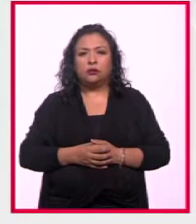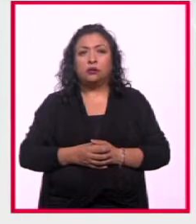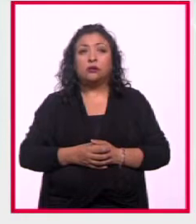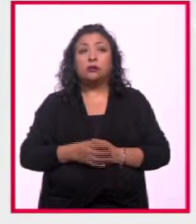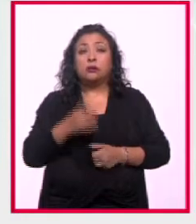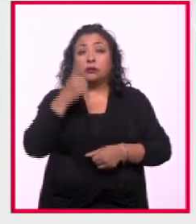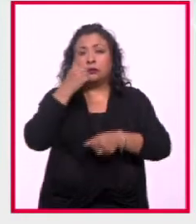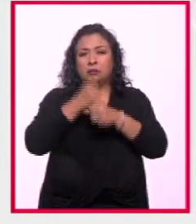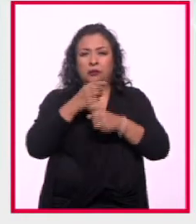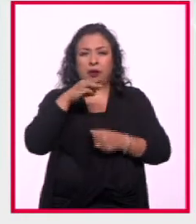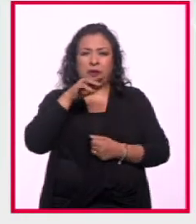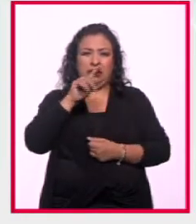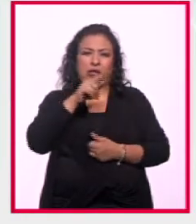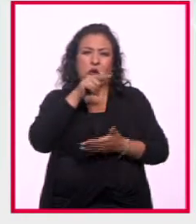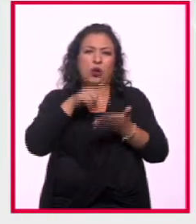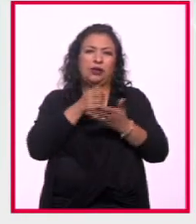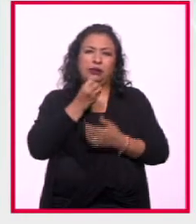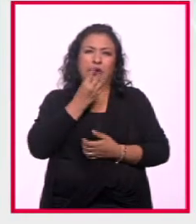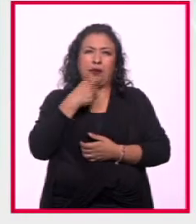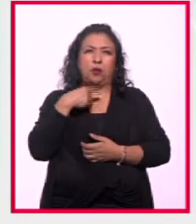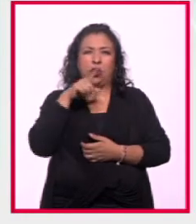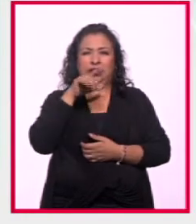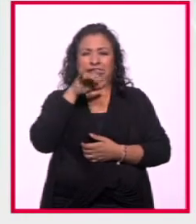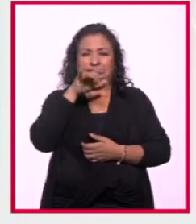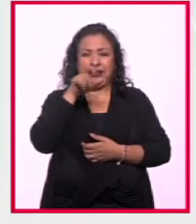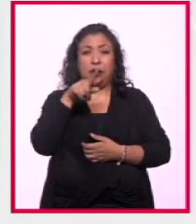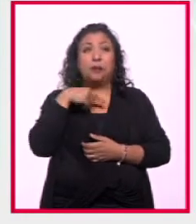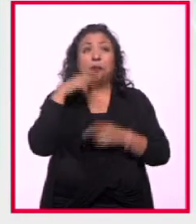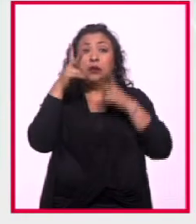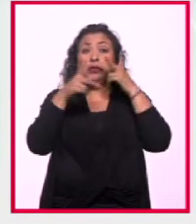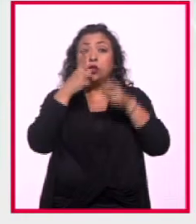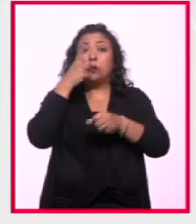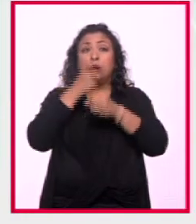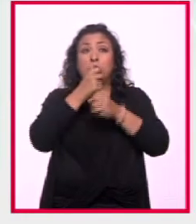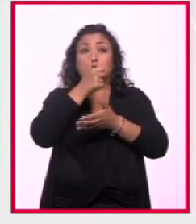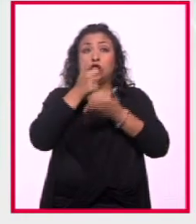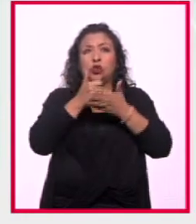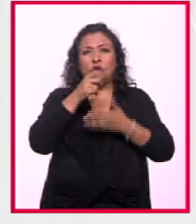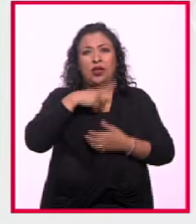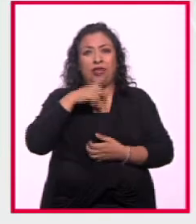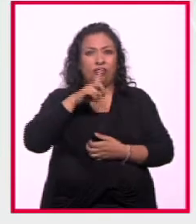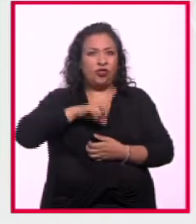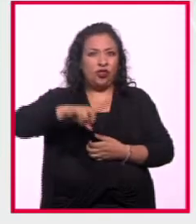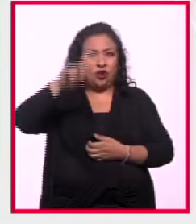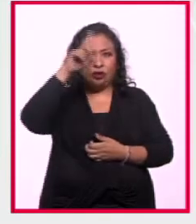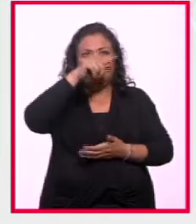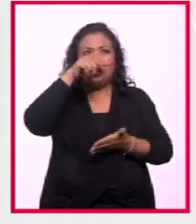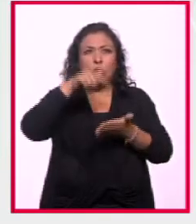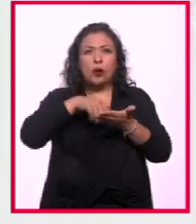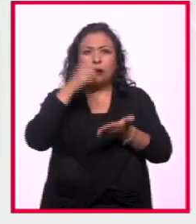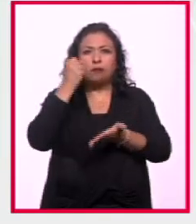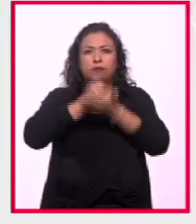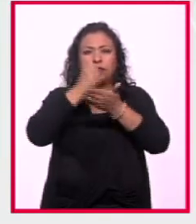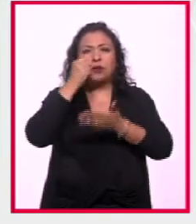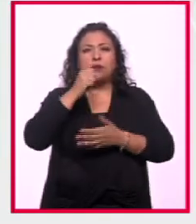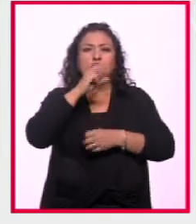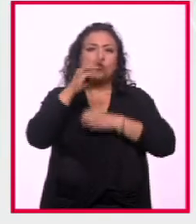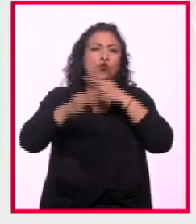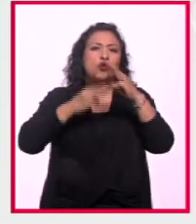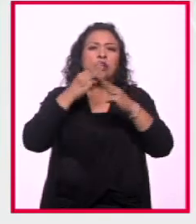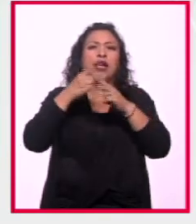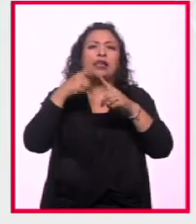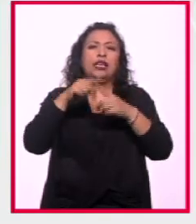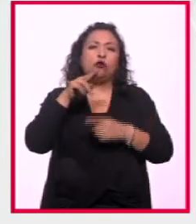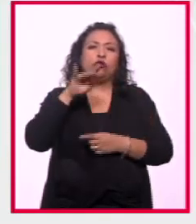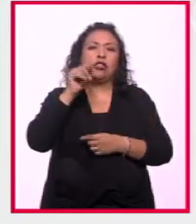el primer ministro de singapur lee hsien loong visitó por primera vez la ciudad de los dioses lugar declarado patrimonio mundial por la unesco